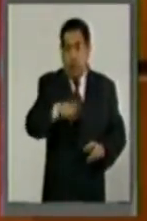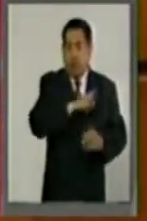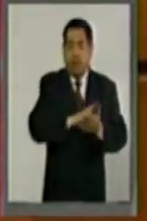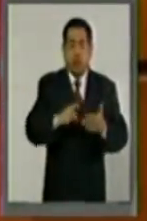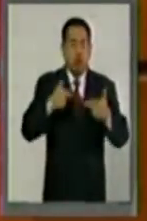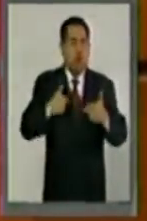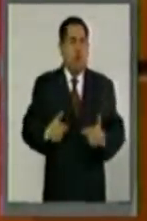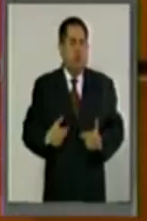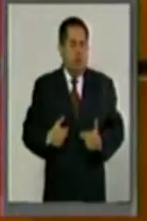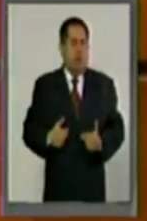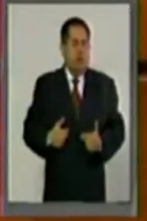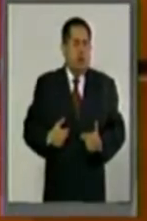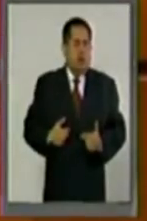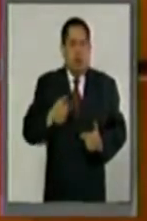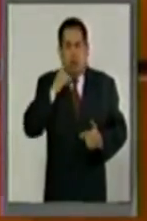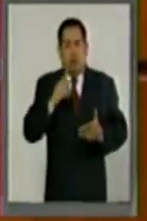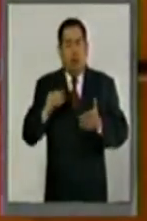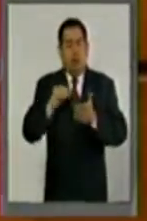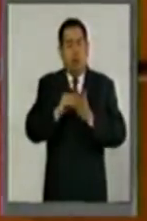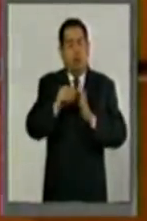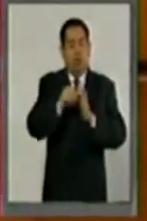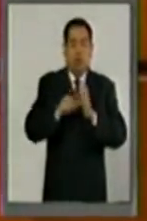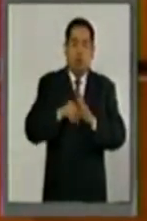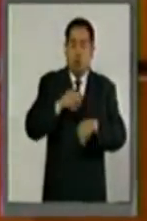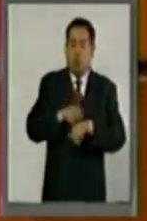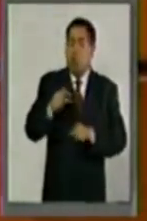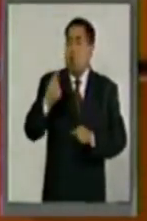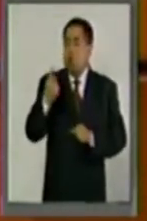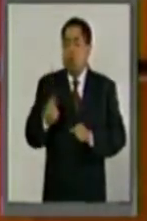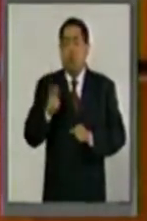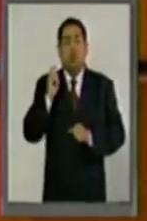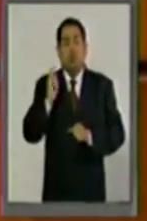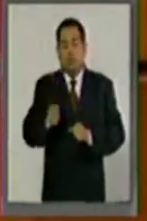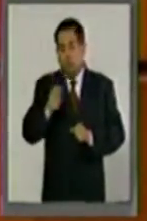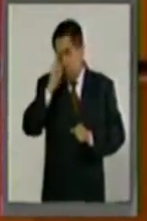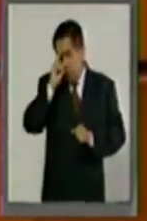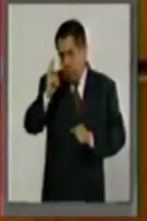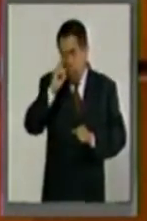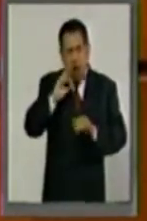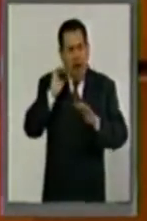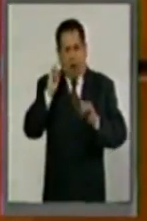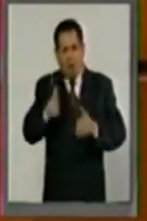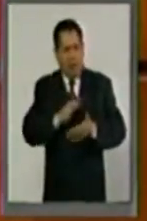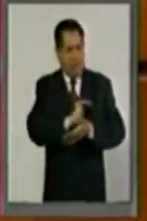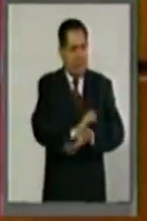derechos humanos, al establecer en su artículo primero que queda prohibida toda